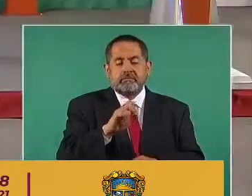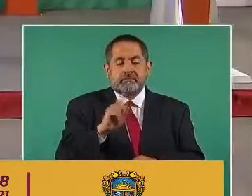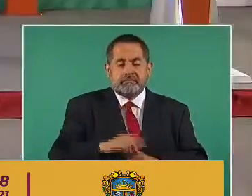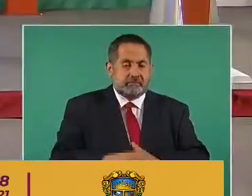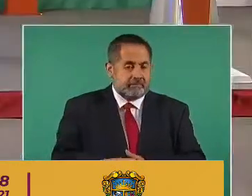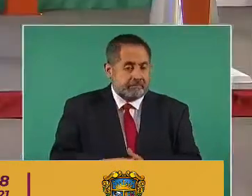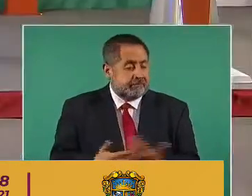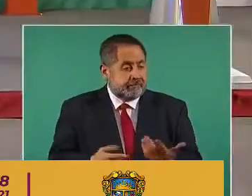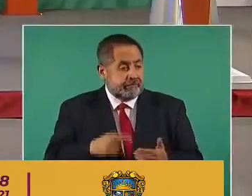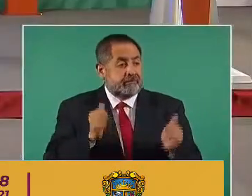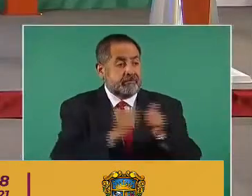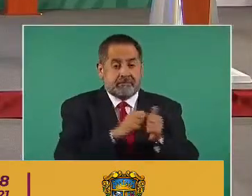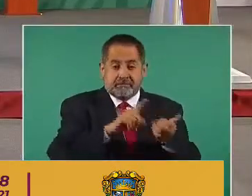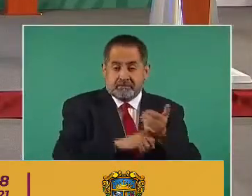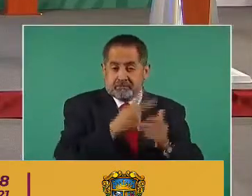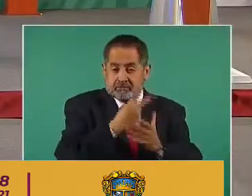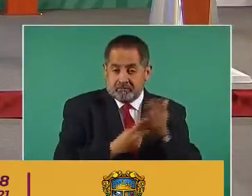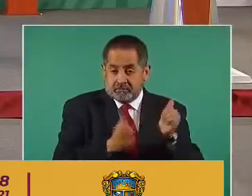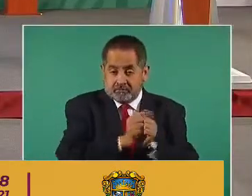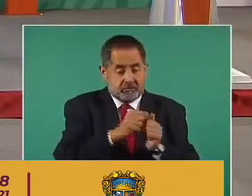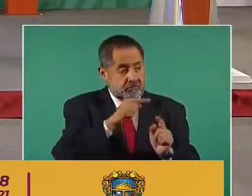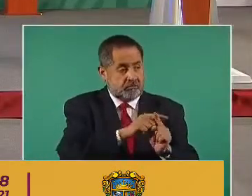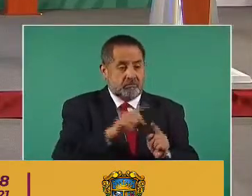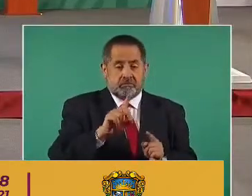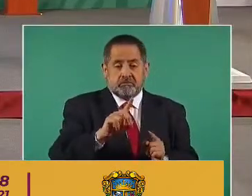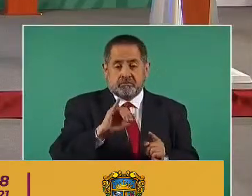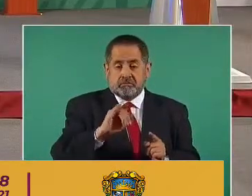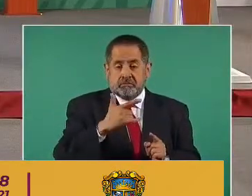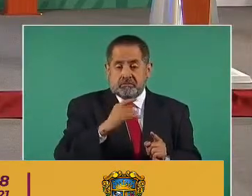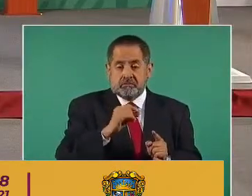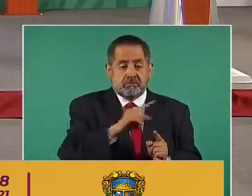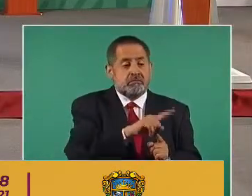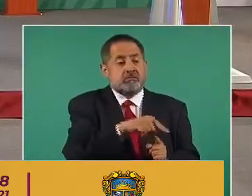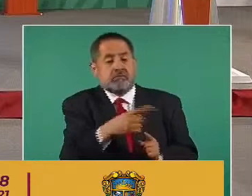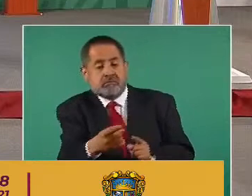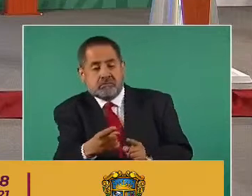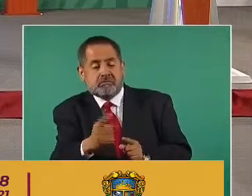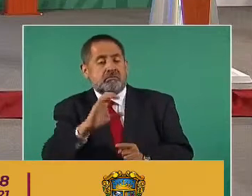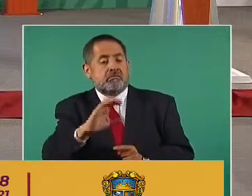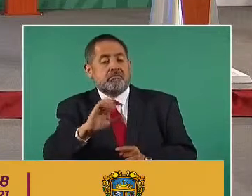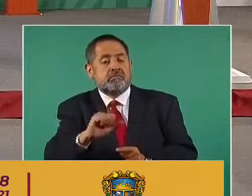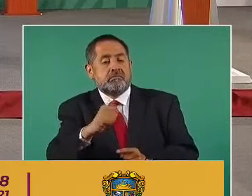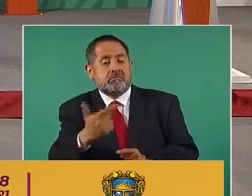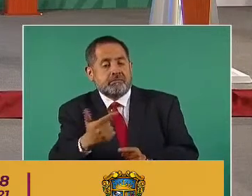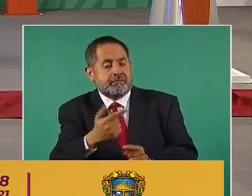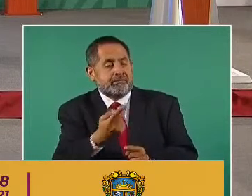Con Diego se entiende Salinas.